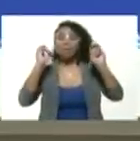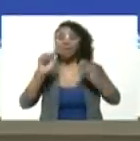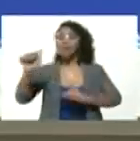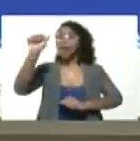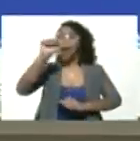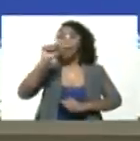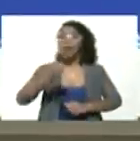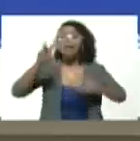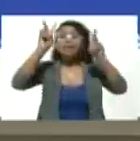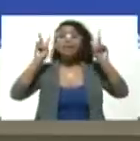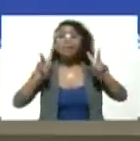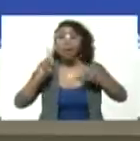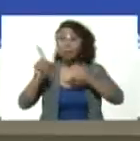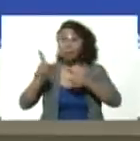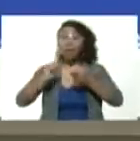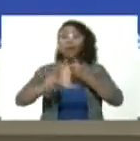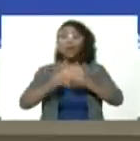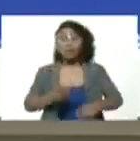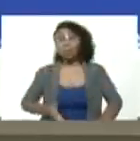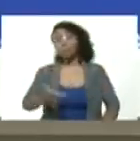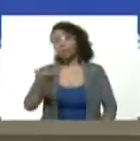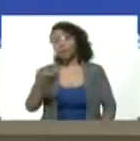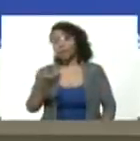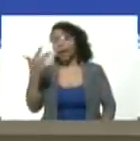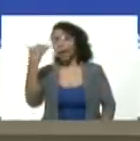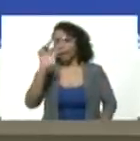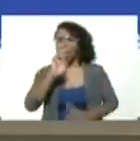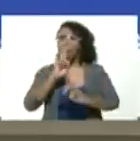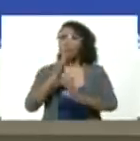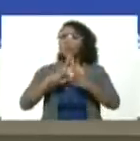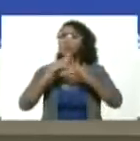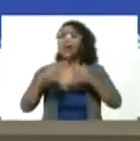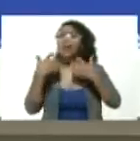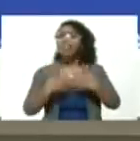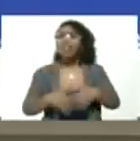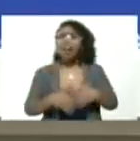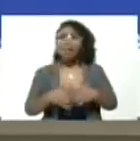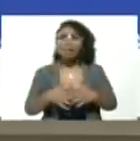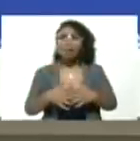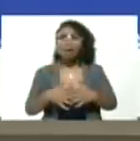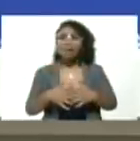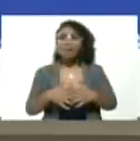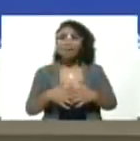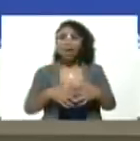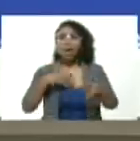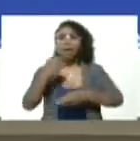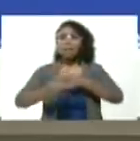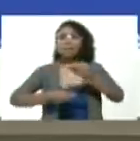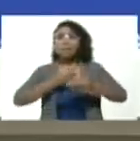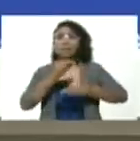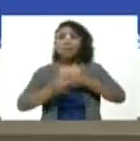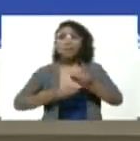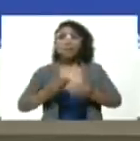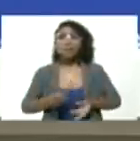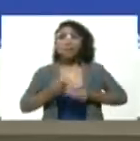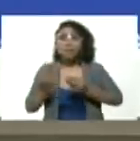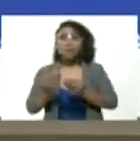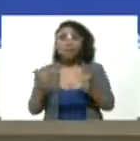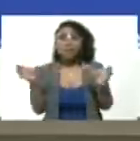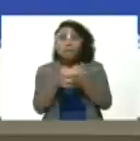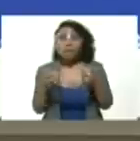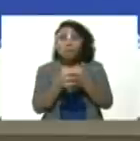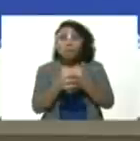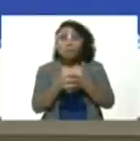Es una cosa bárbara. Tenemos respuesta de todas las empresas proveedoras de equipos de